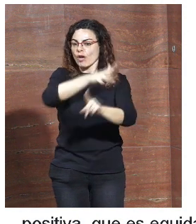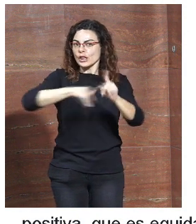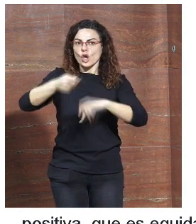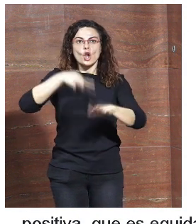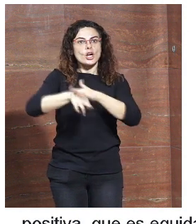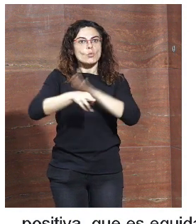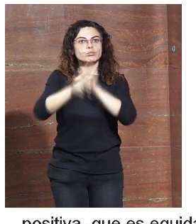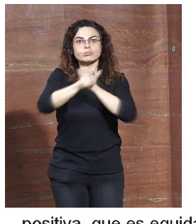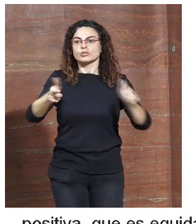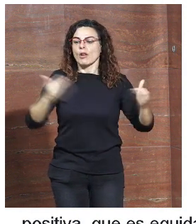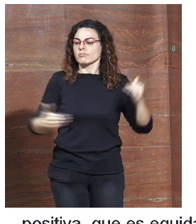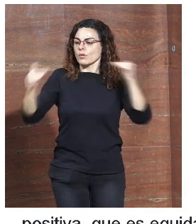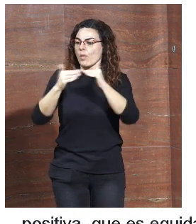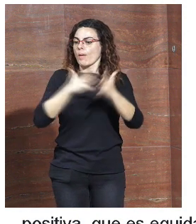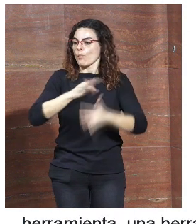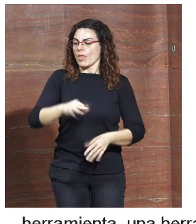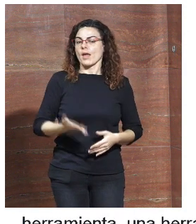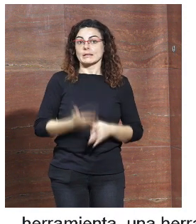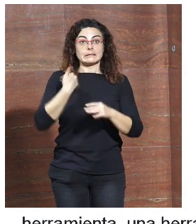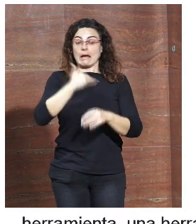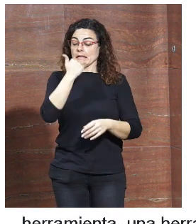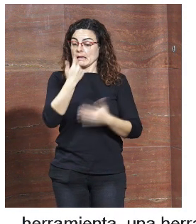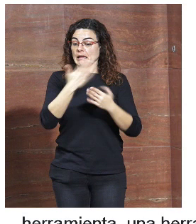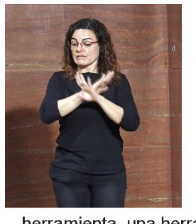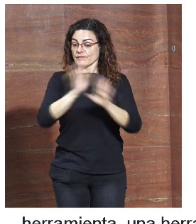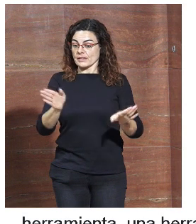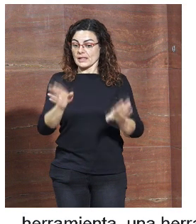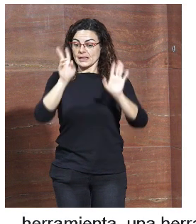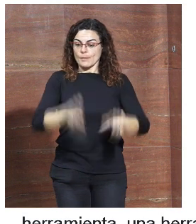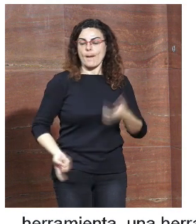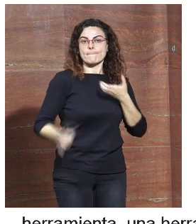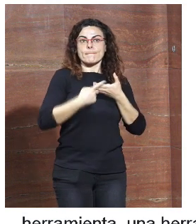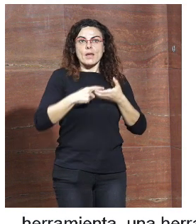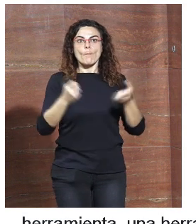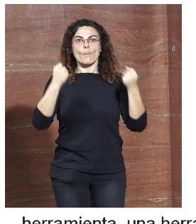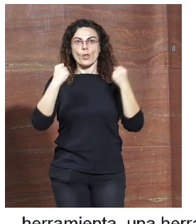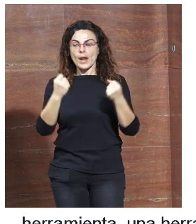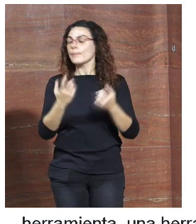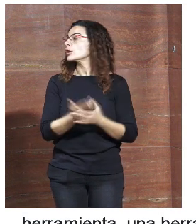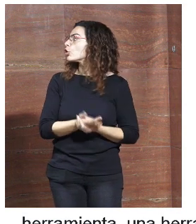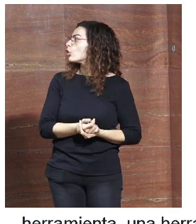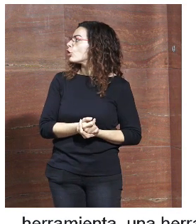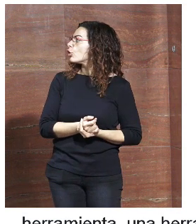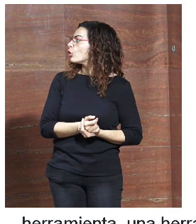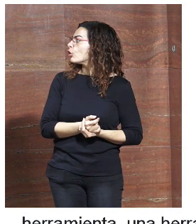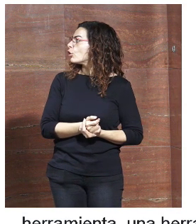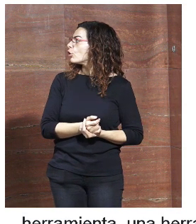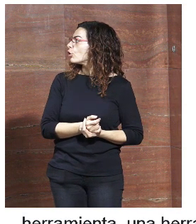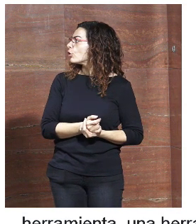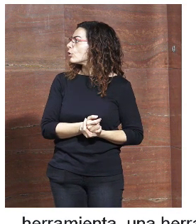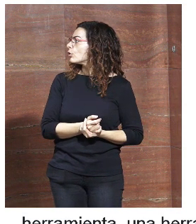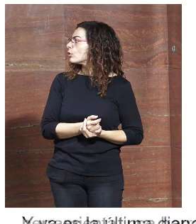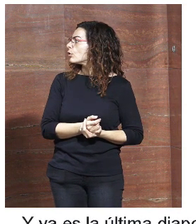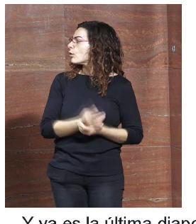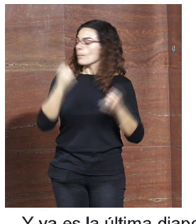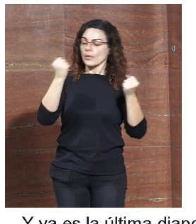Y ya es la última diapo, ¿eh? La participación y el desempoderamiento, las dinámicas de empoderamiento y